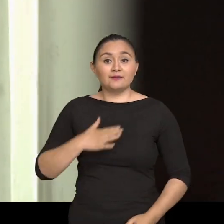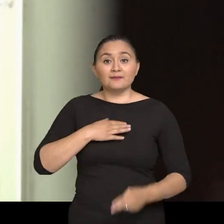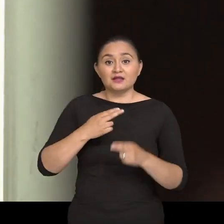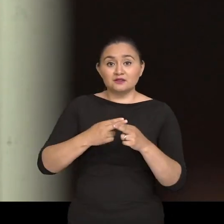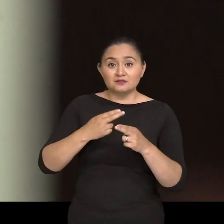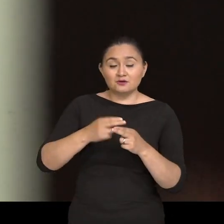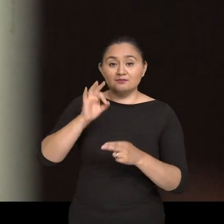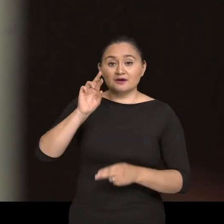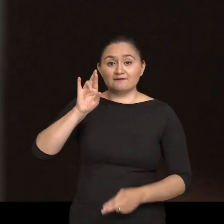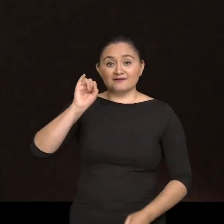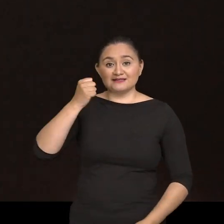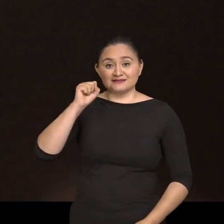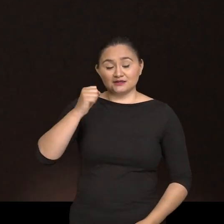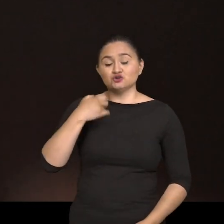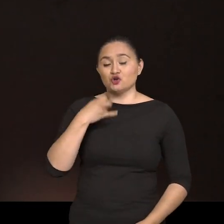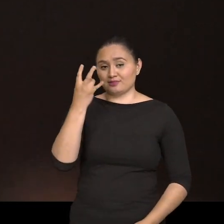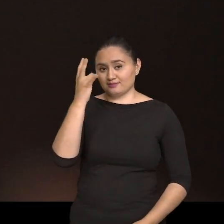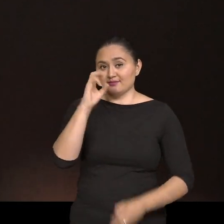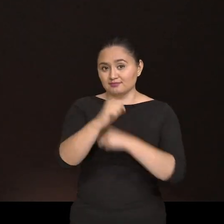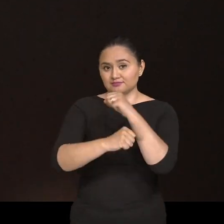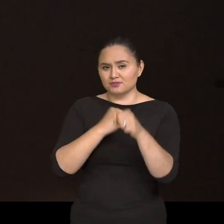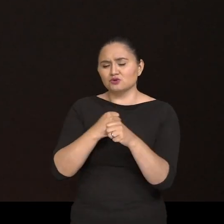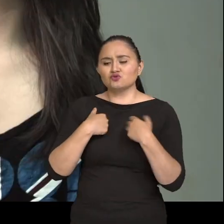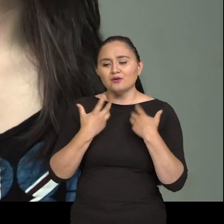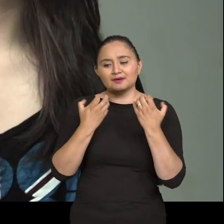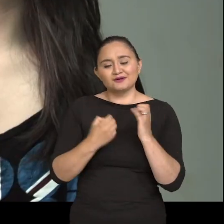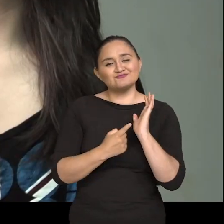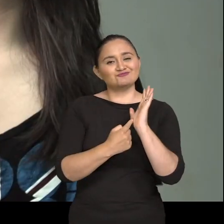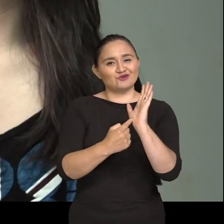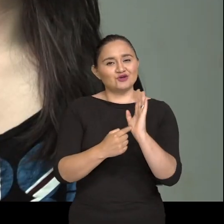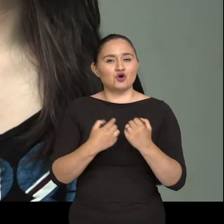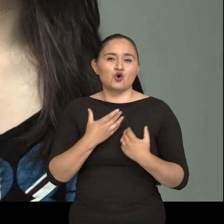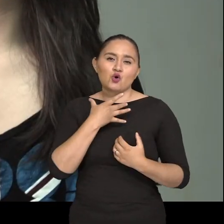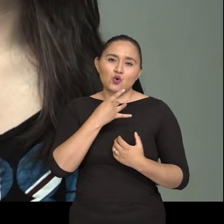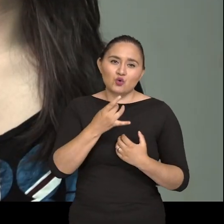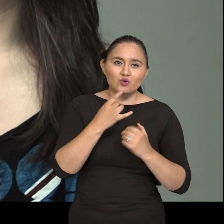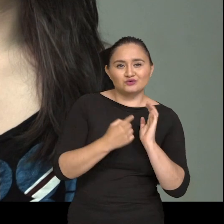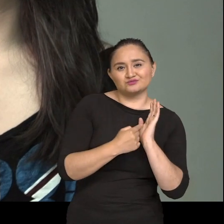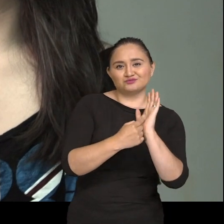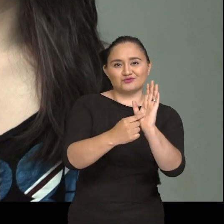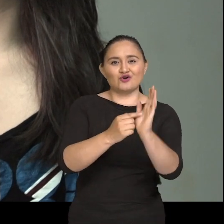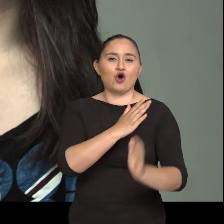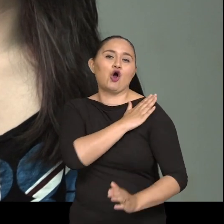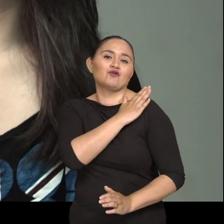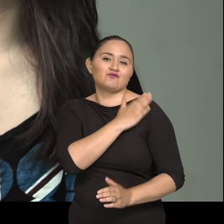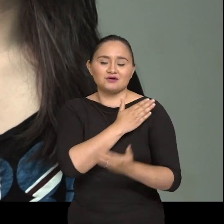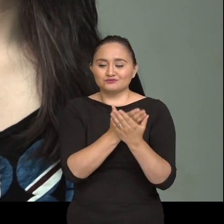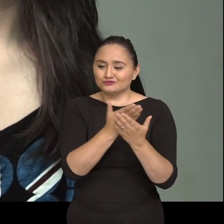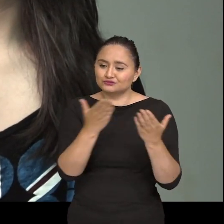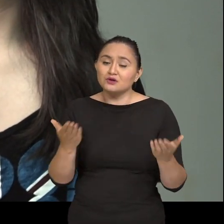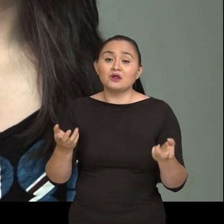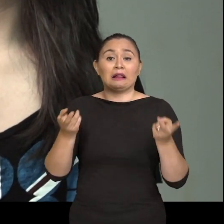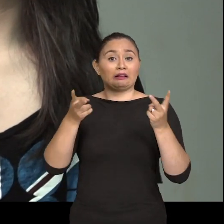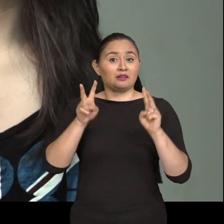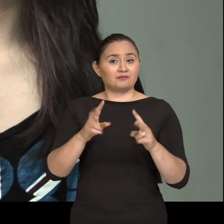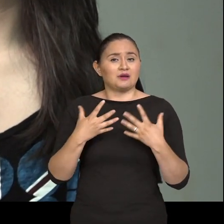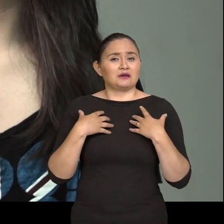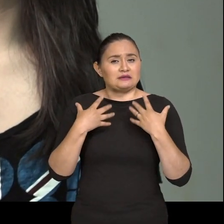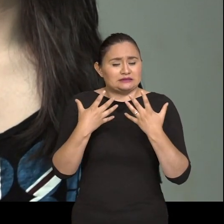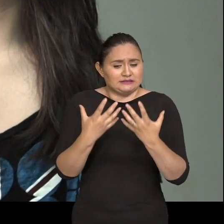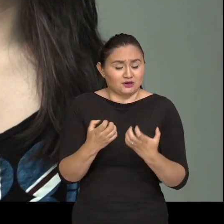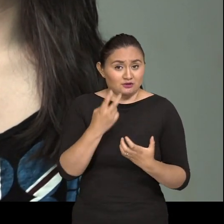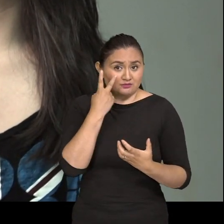mi nombre es grises gonzález tengo 17 años hoy yo quiero ser modelo porque me gusta transmitir a las demás personas la confianza quiero